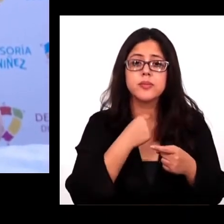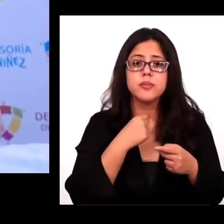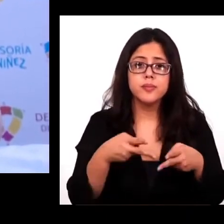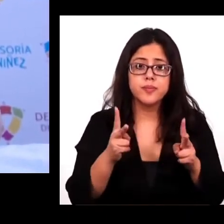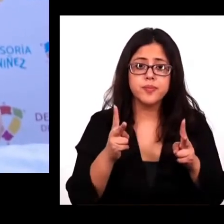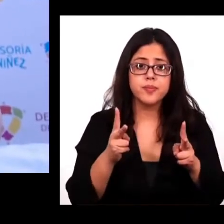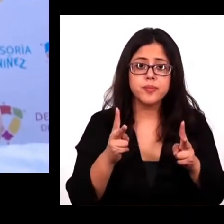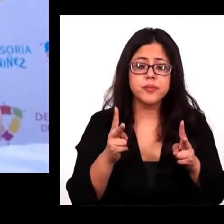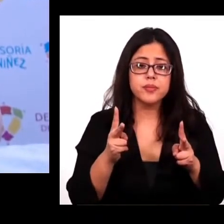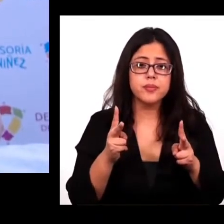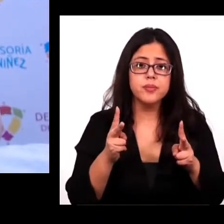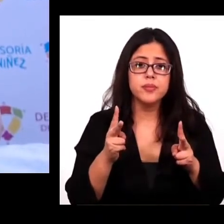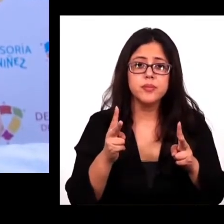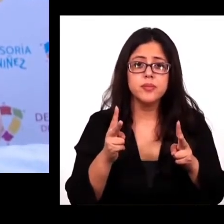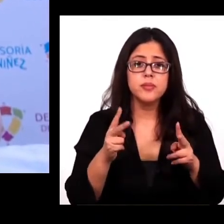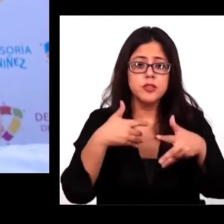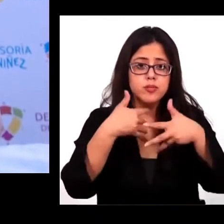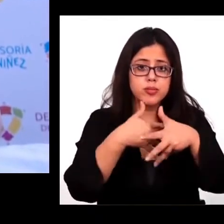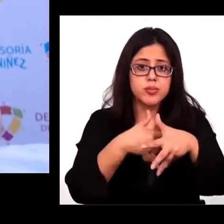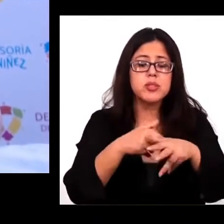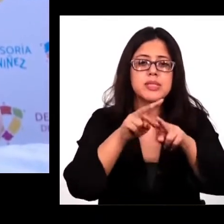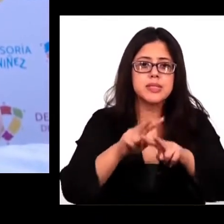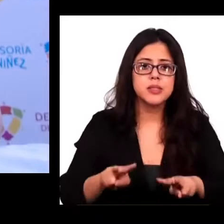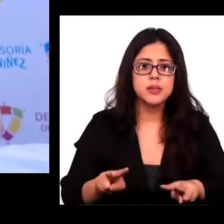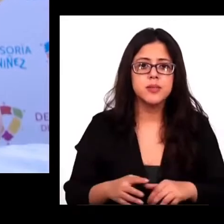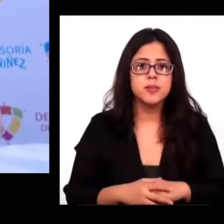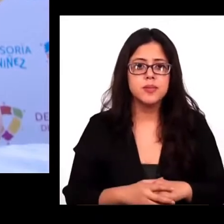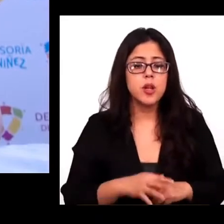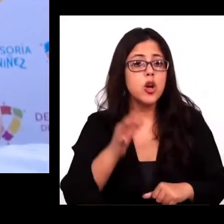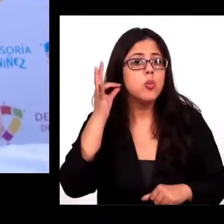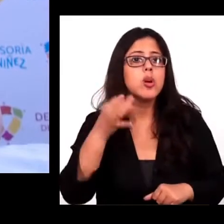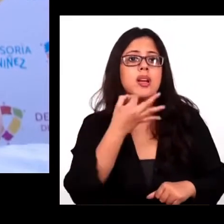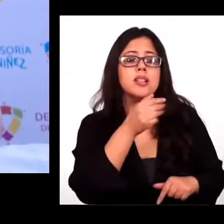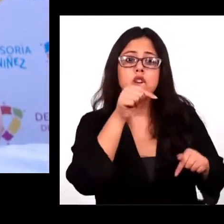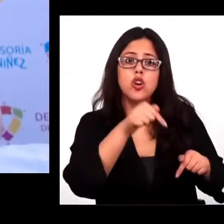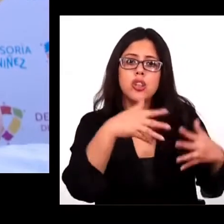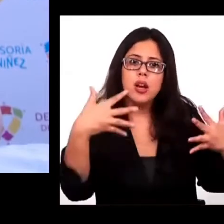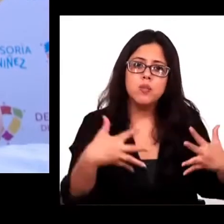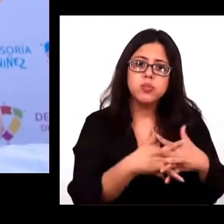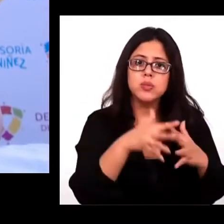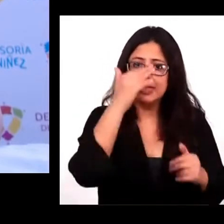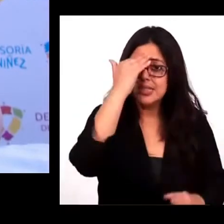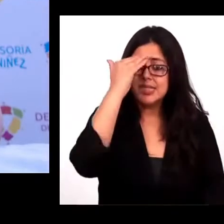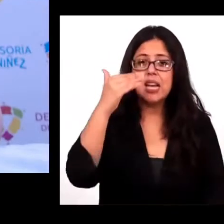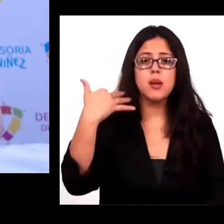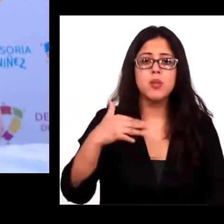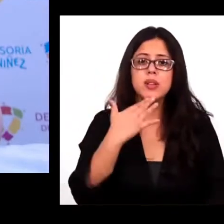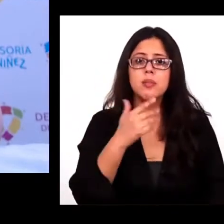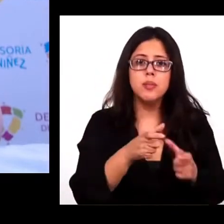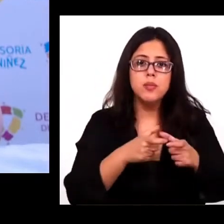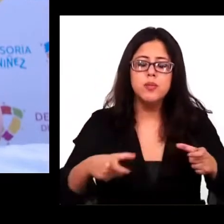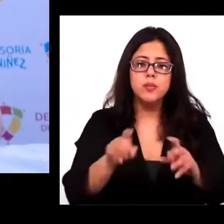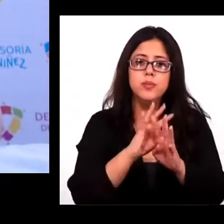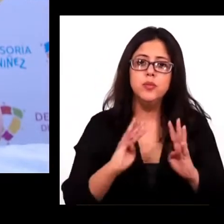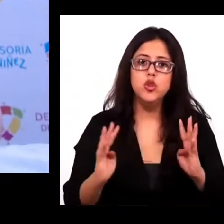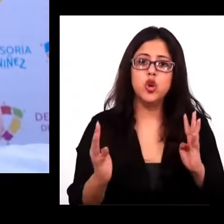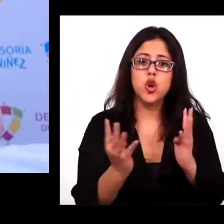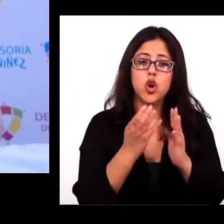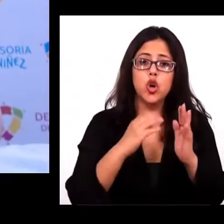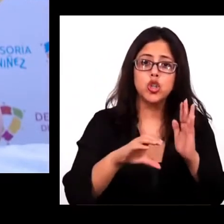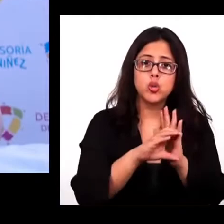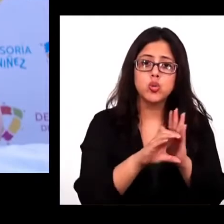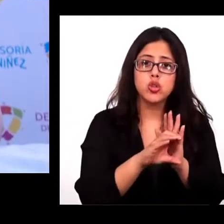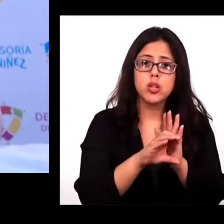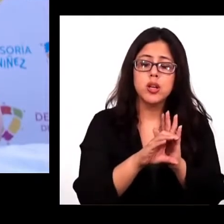a la manifestación pacífica. Defensora, hoy coincidentemente es un día muy importante también para la Convención Constitucional. Se entran